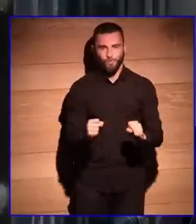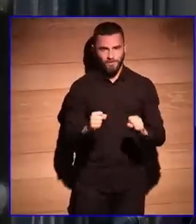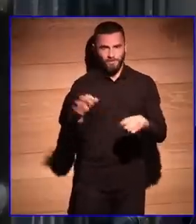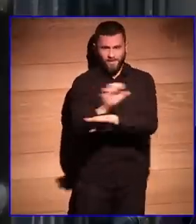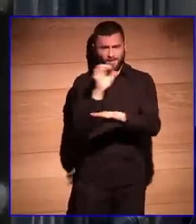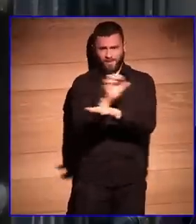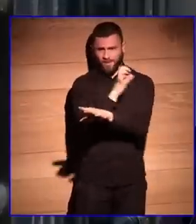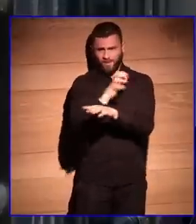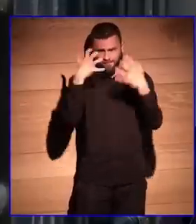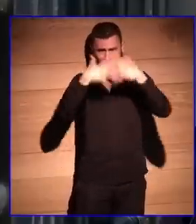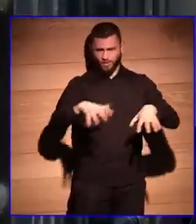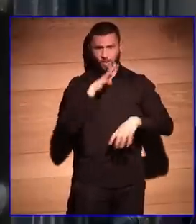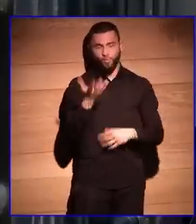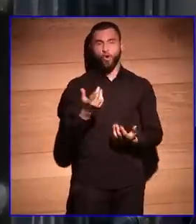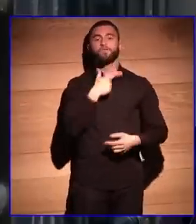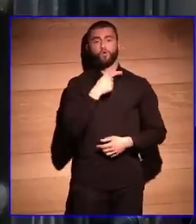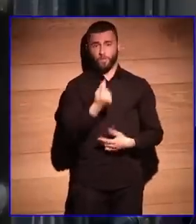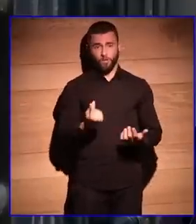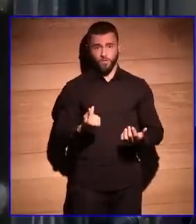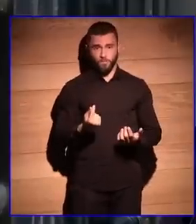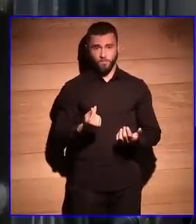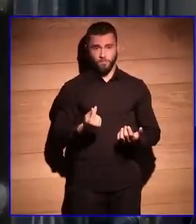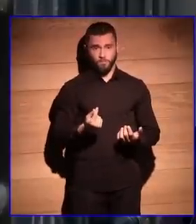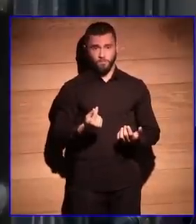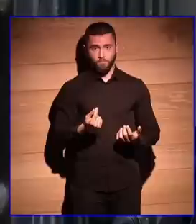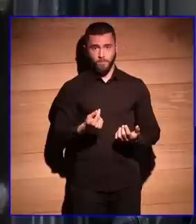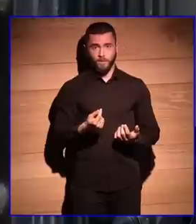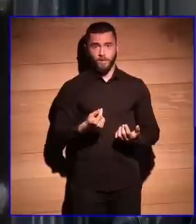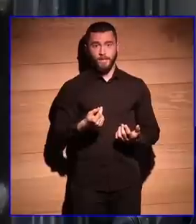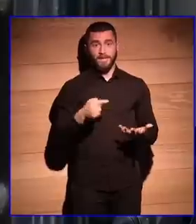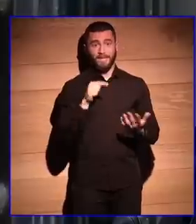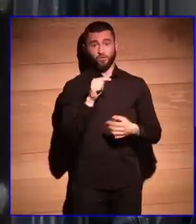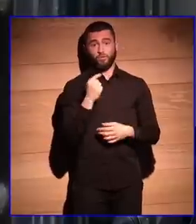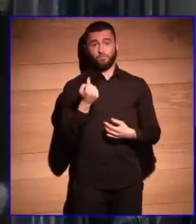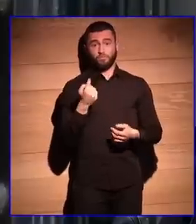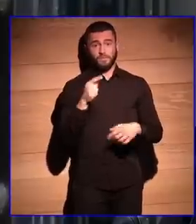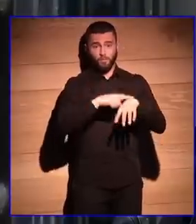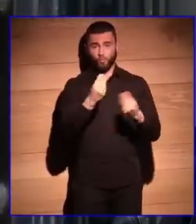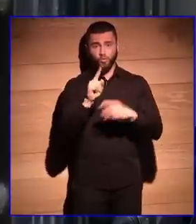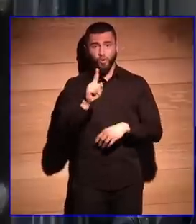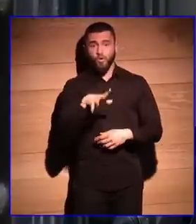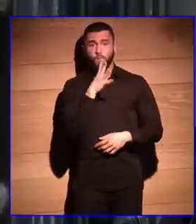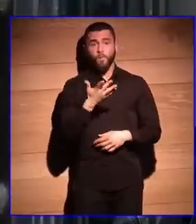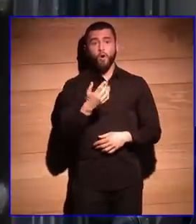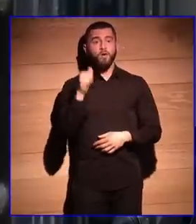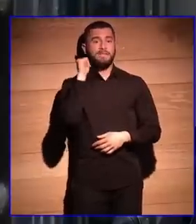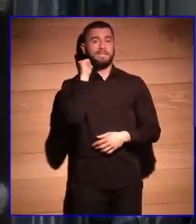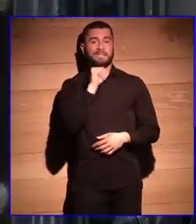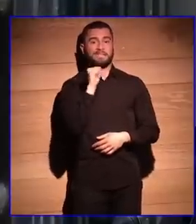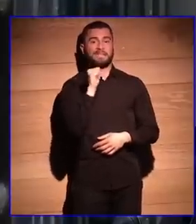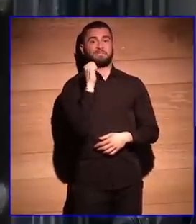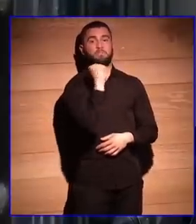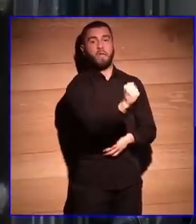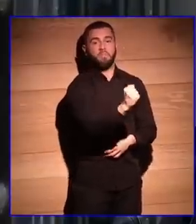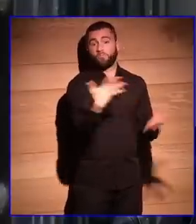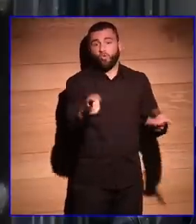momento objetivamente cómico. Y tampoco dedicamos ni medio segundo porque lo que ha aniquilado era un gánster, con lo cual daba un poco igual. Igual